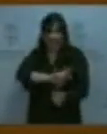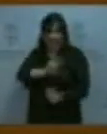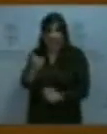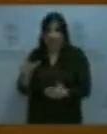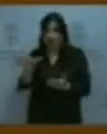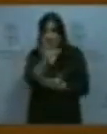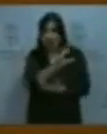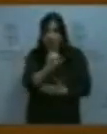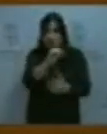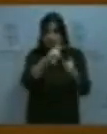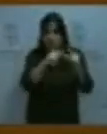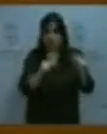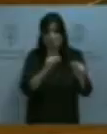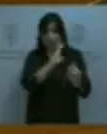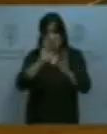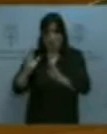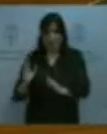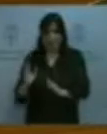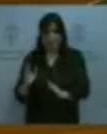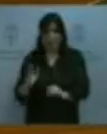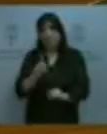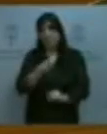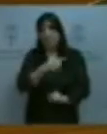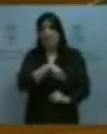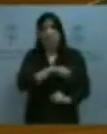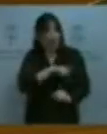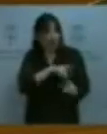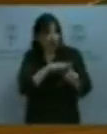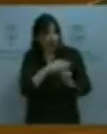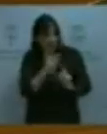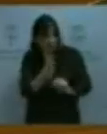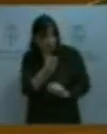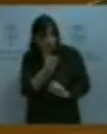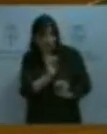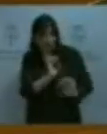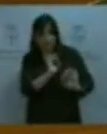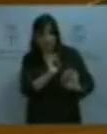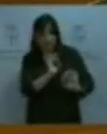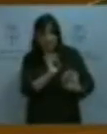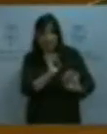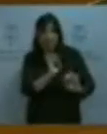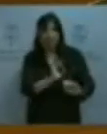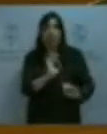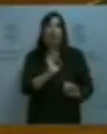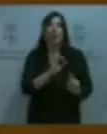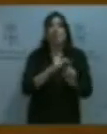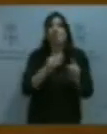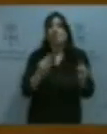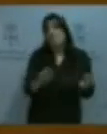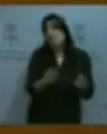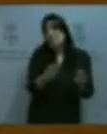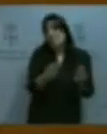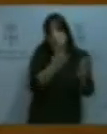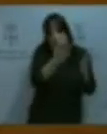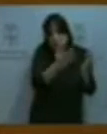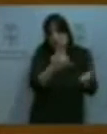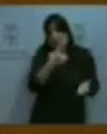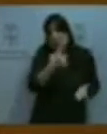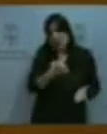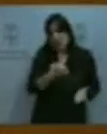España. ¿Eso es estar un poco mejor, señor consejero? O estar un poco mejor, señor consejero, según decía usted, un poco mejor, es que en